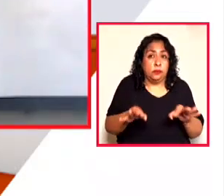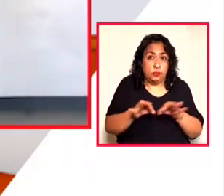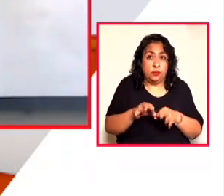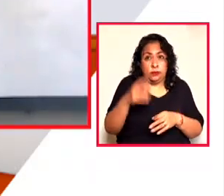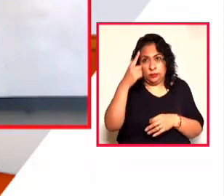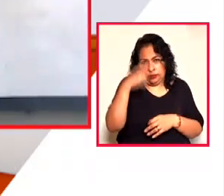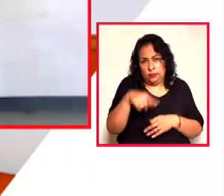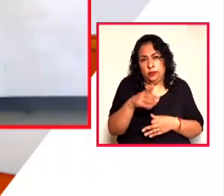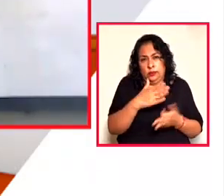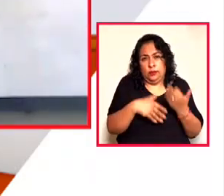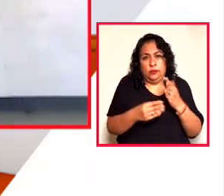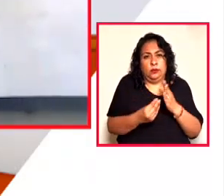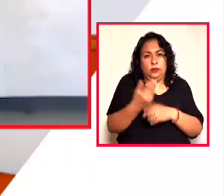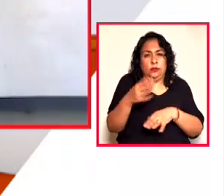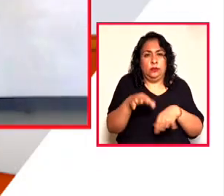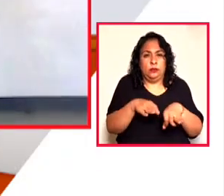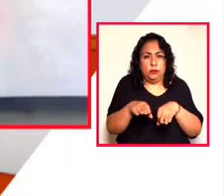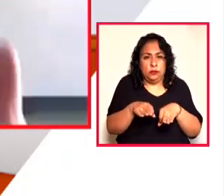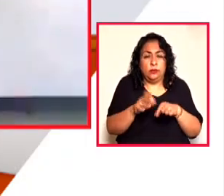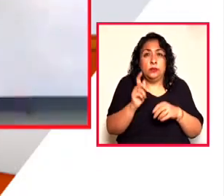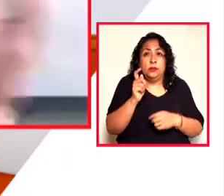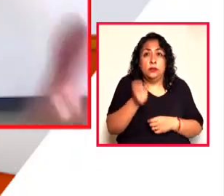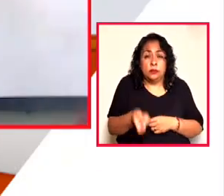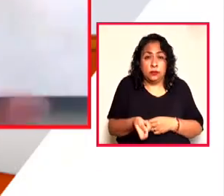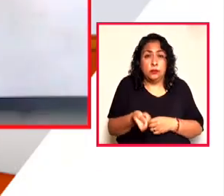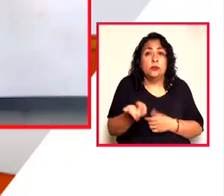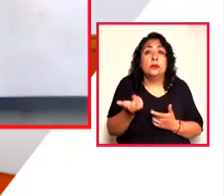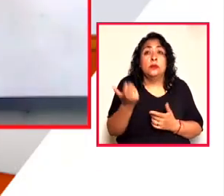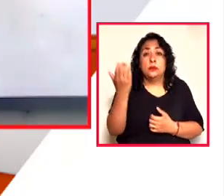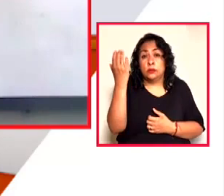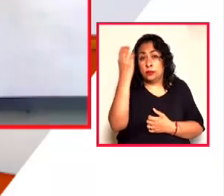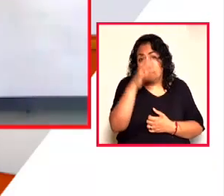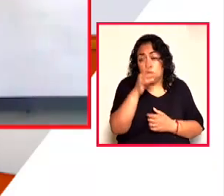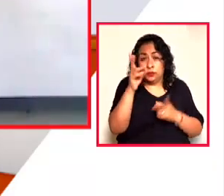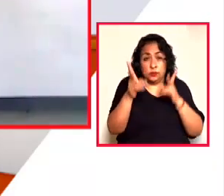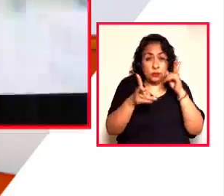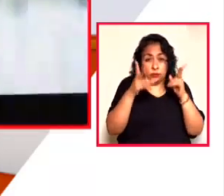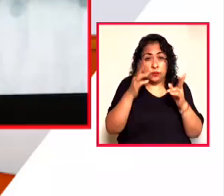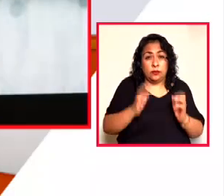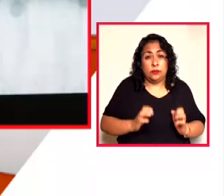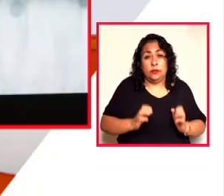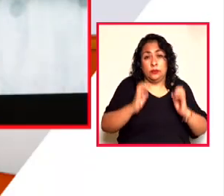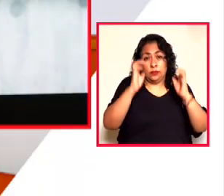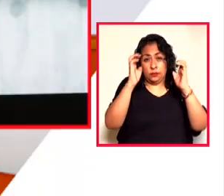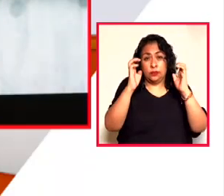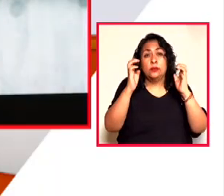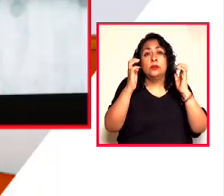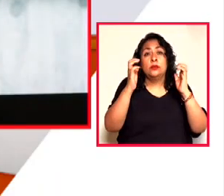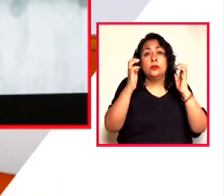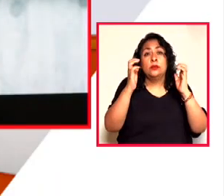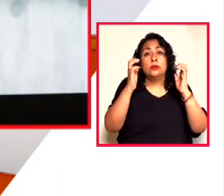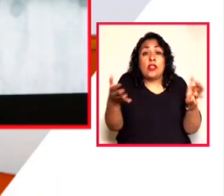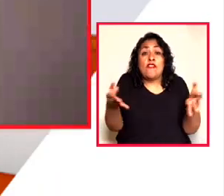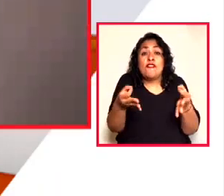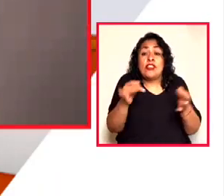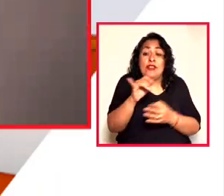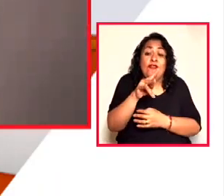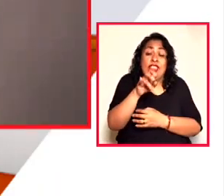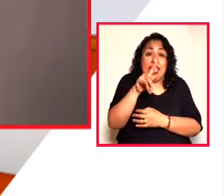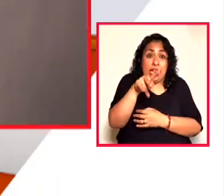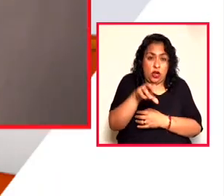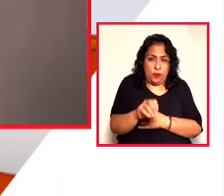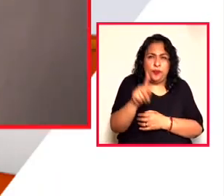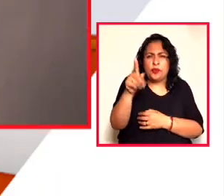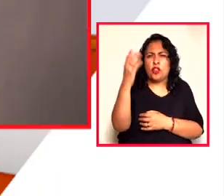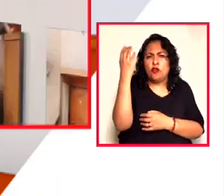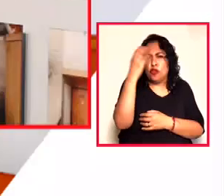todo este nuevo trabajo era fotografiar o visitar estos edificios en invierno. Las fotografías se